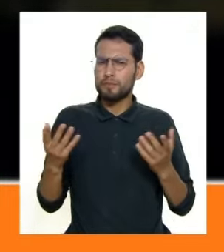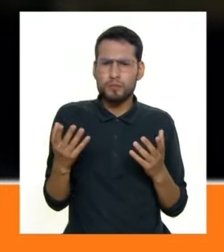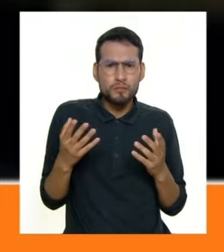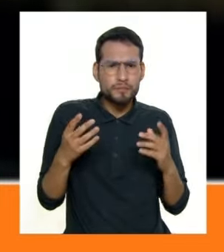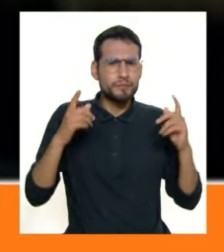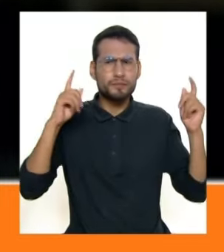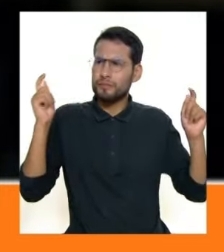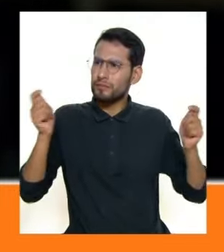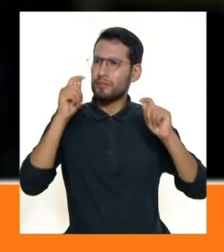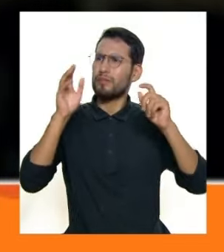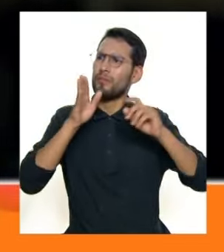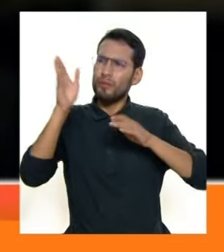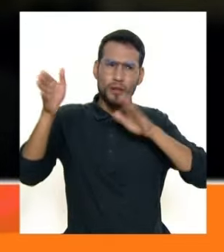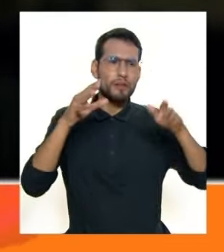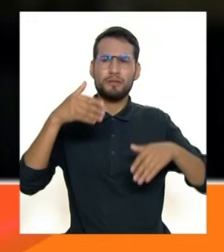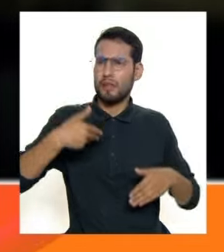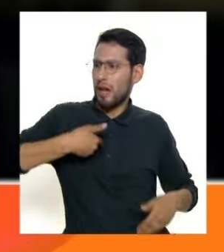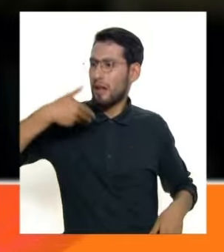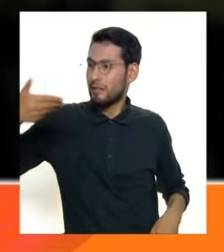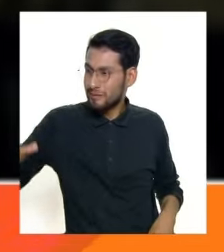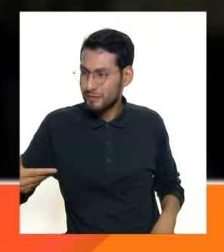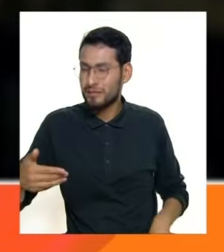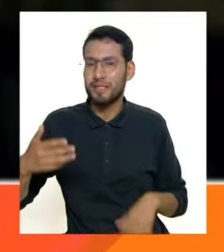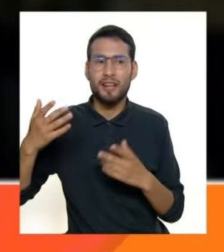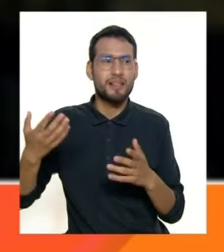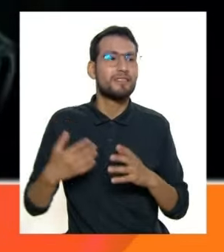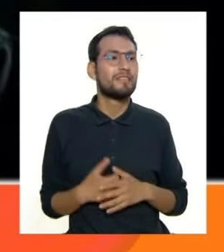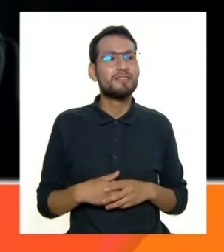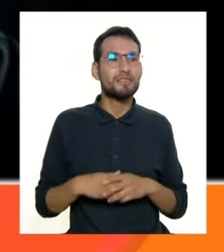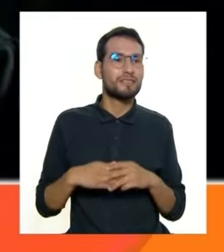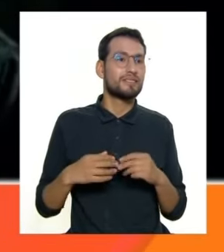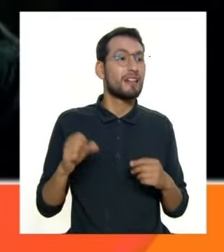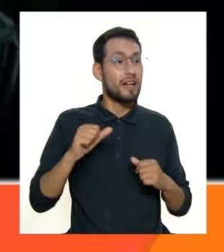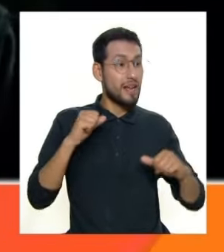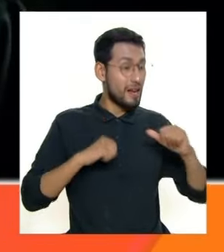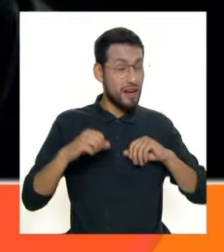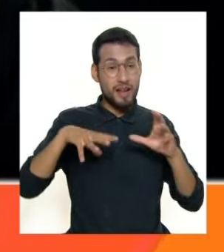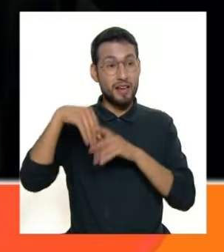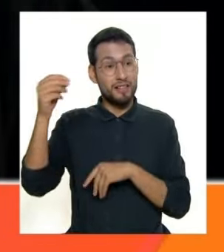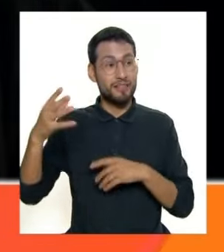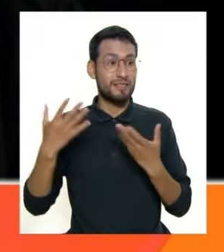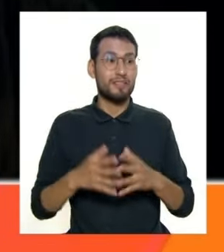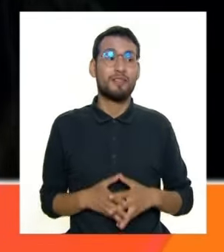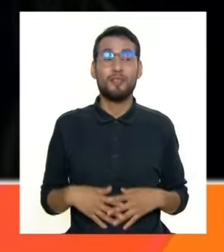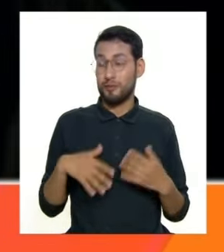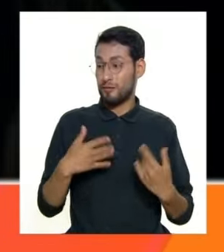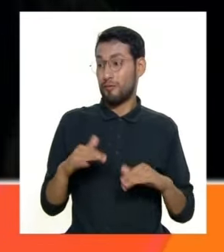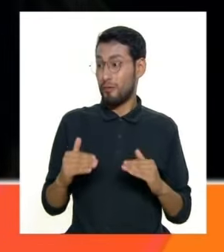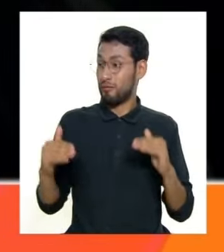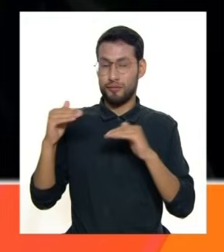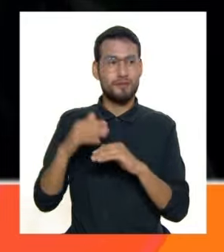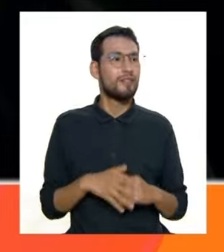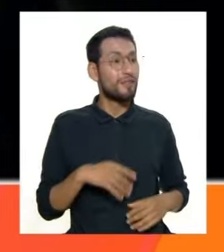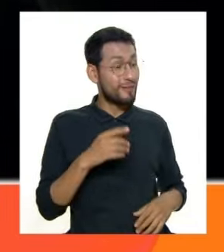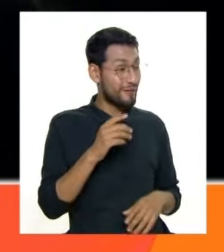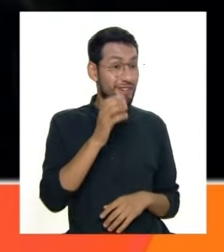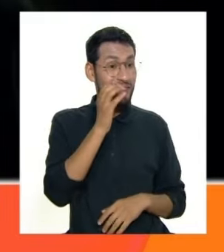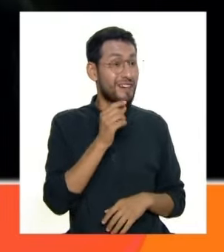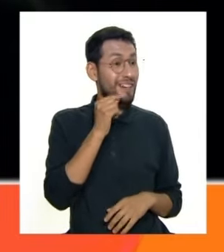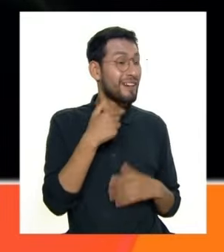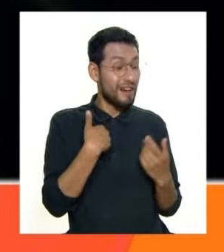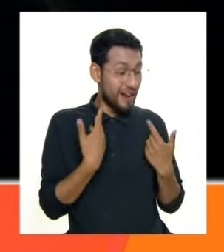de festivales, ya que te inviten a los festivales. Y podiarte con los actores del extranjero, con actores. Mira, Christopher, un día no tienes